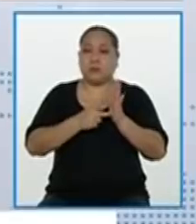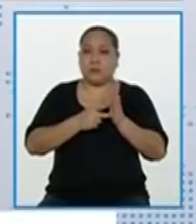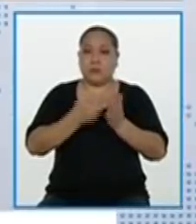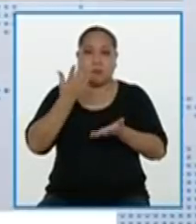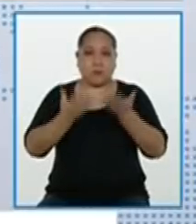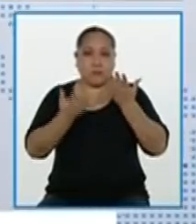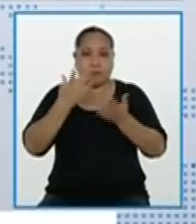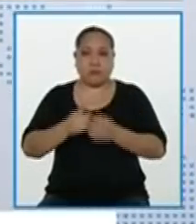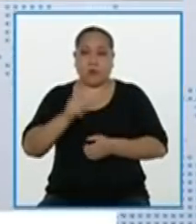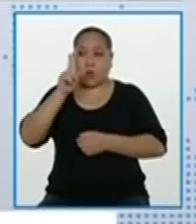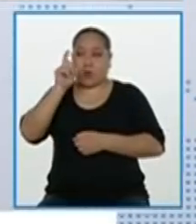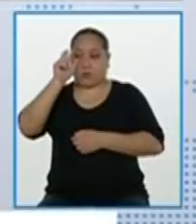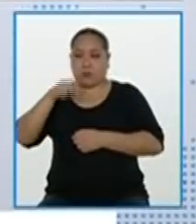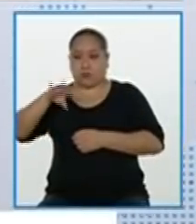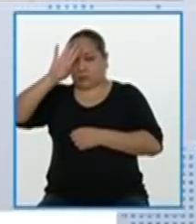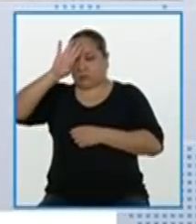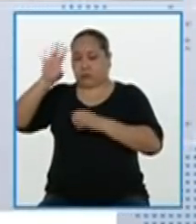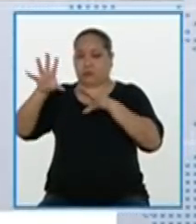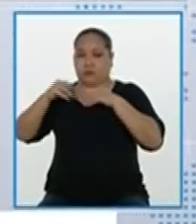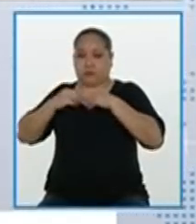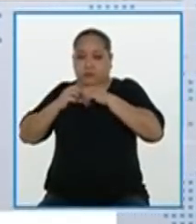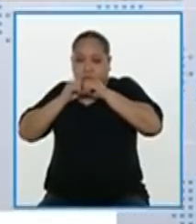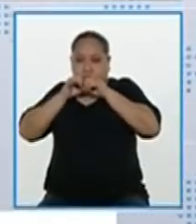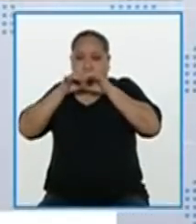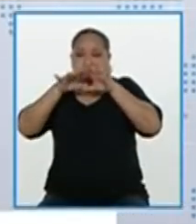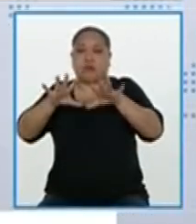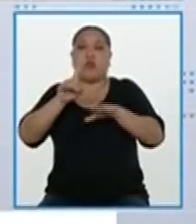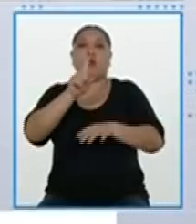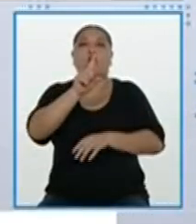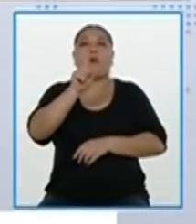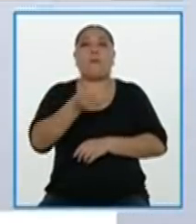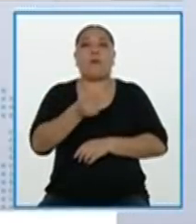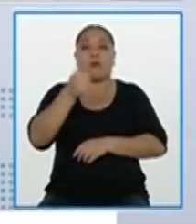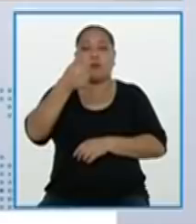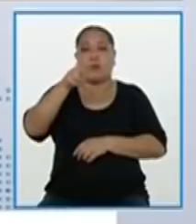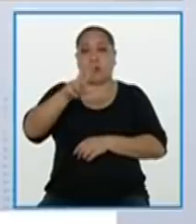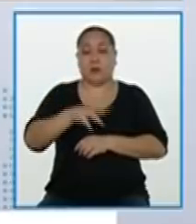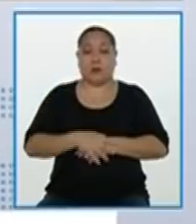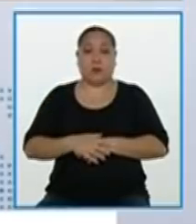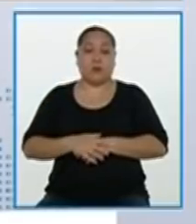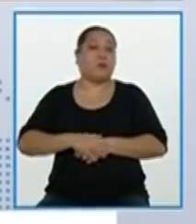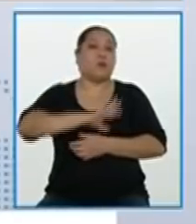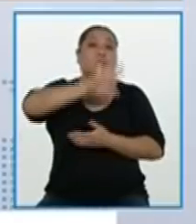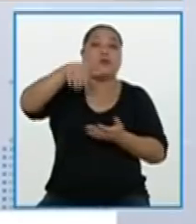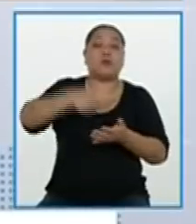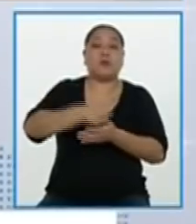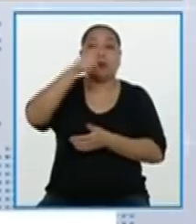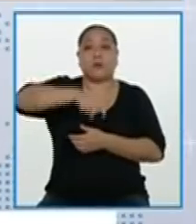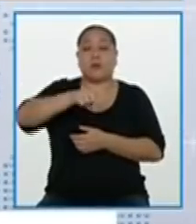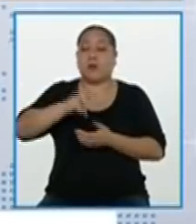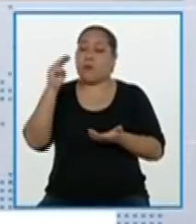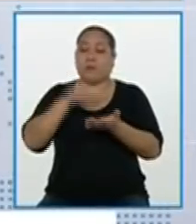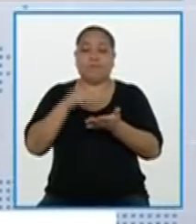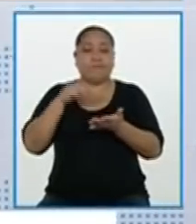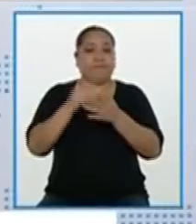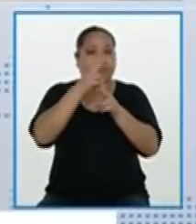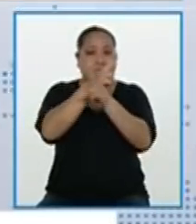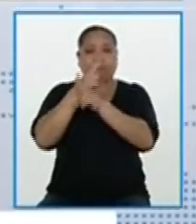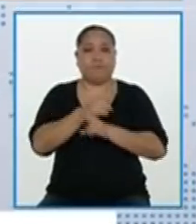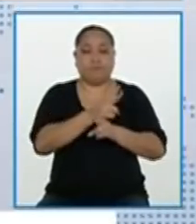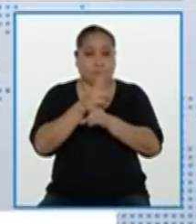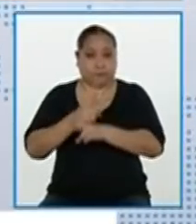Chimbote, ¿no? En Apurímac podríamos hablar de algo distinto para Abancay o Andahuaylas, ¿no? Incluso dentro de Lima, incluso se podrían hacer muchas